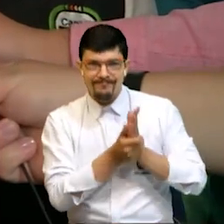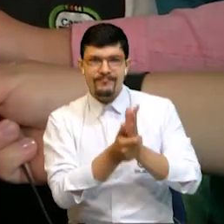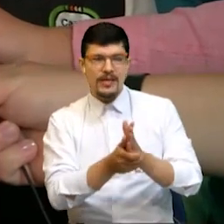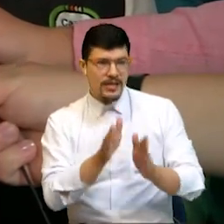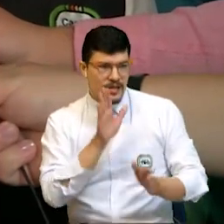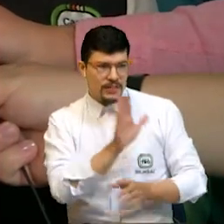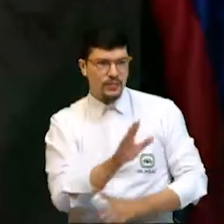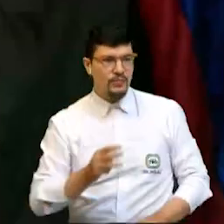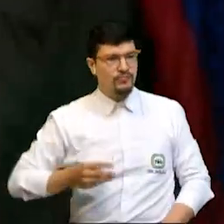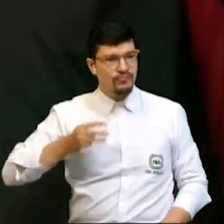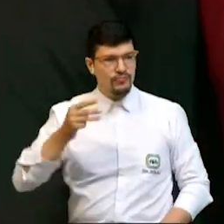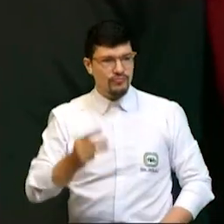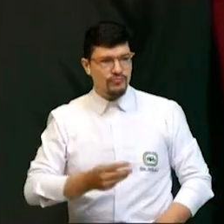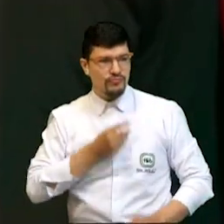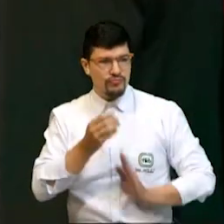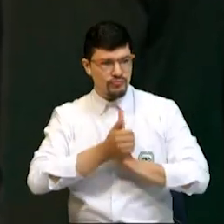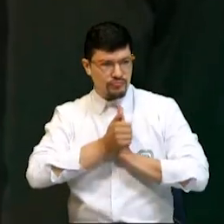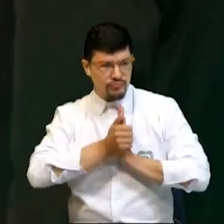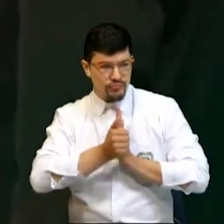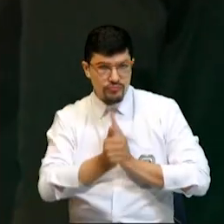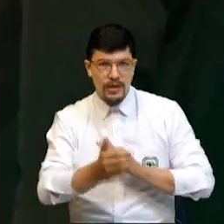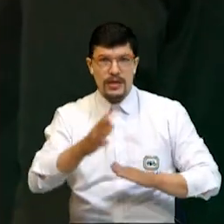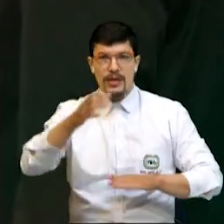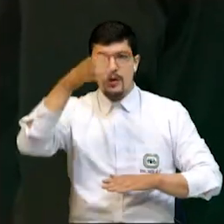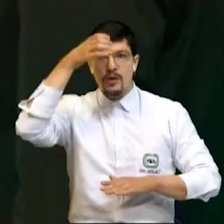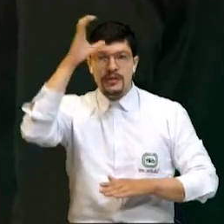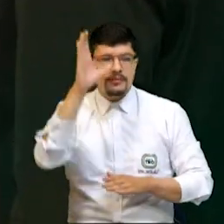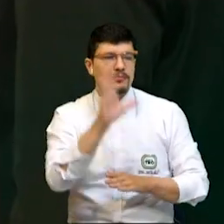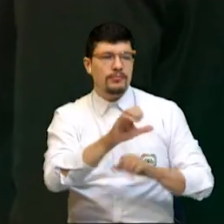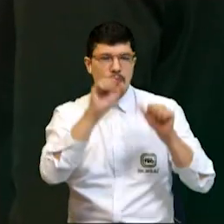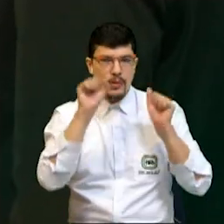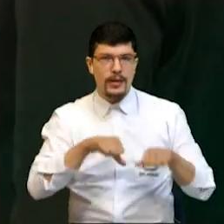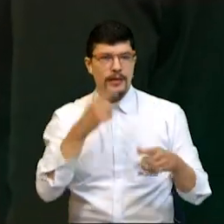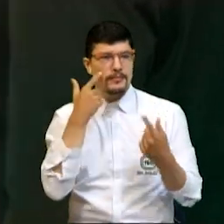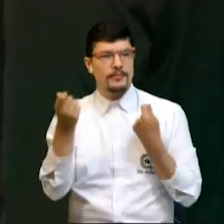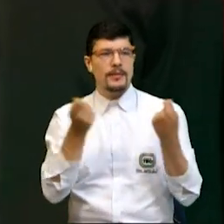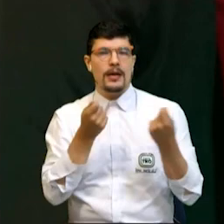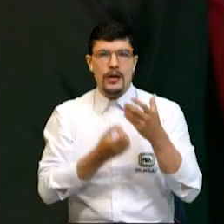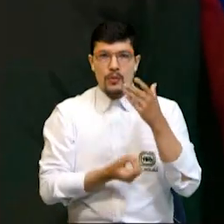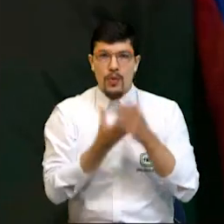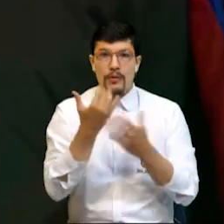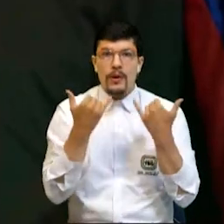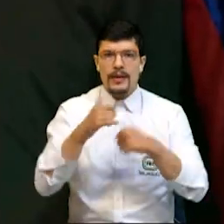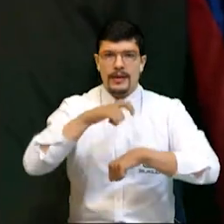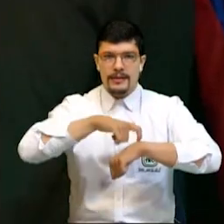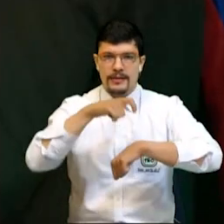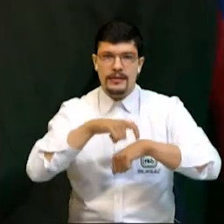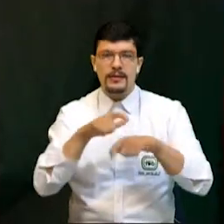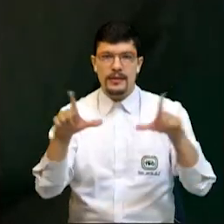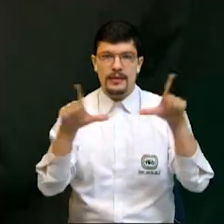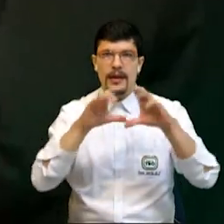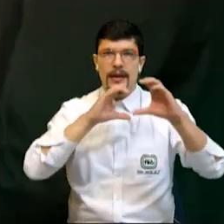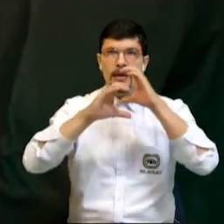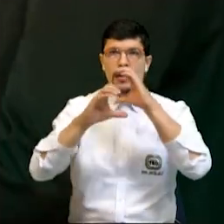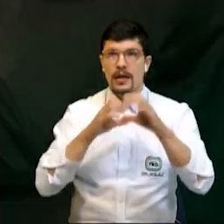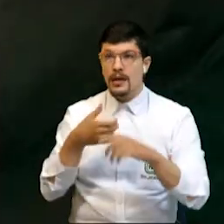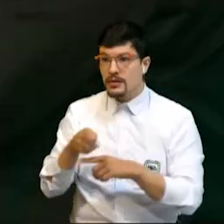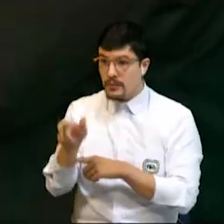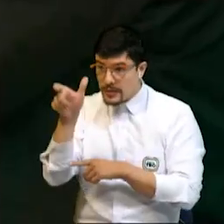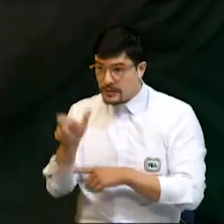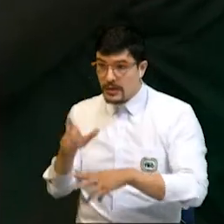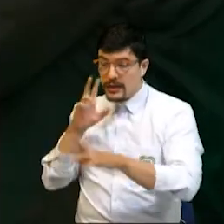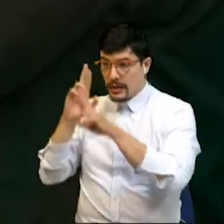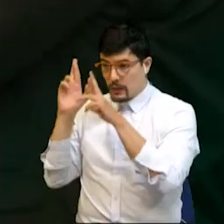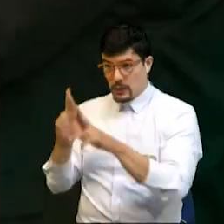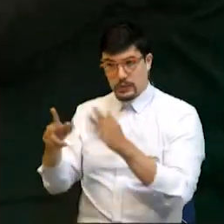calidades las cualidades y las condiciones para lo que requiere la nueva era de las telecomunicaciones el gobernador de santander elogió la